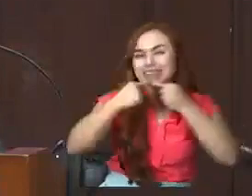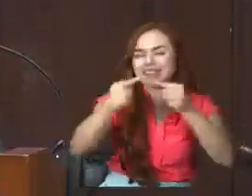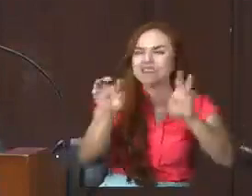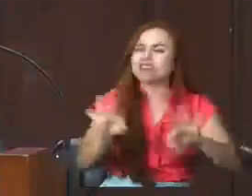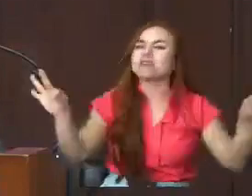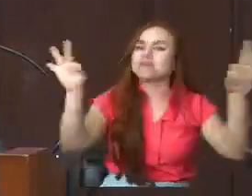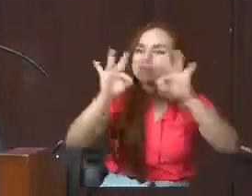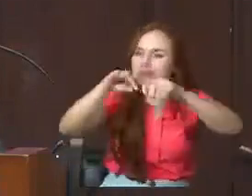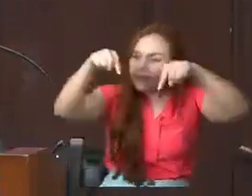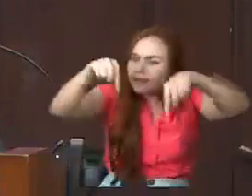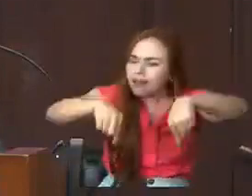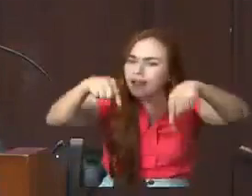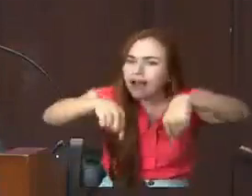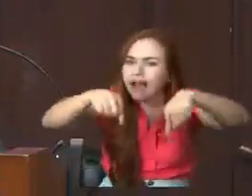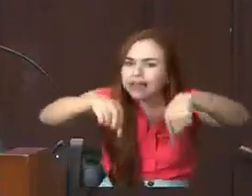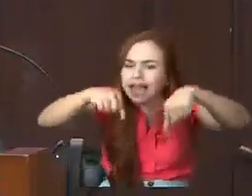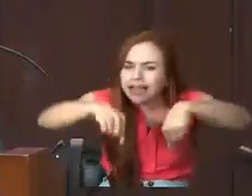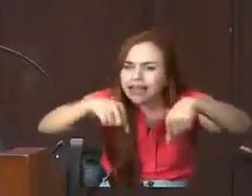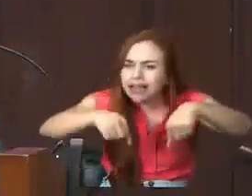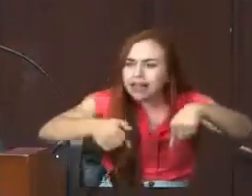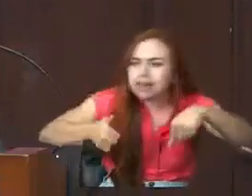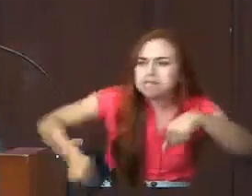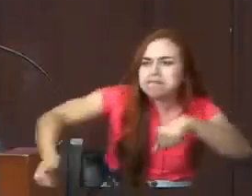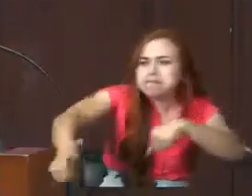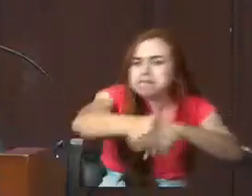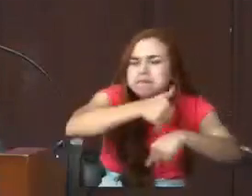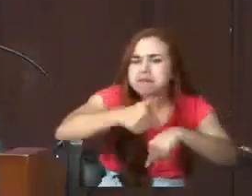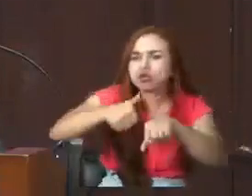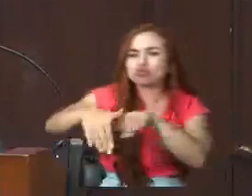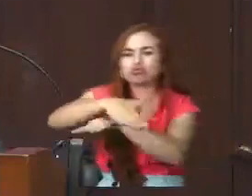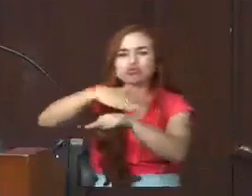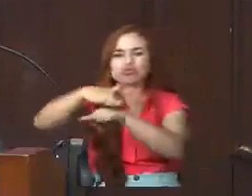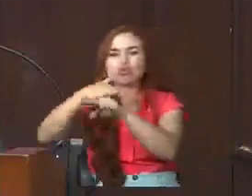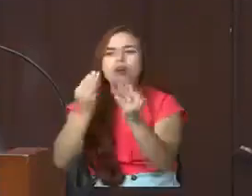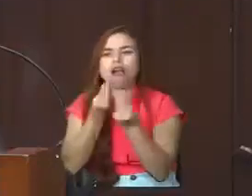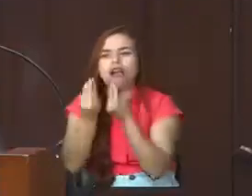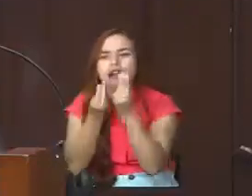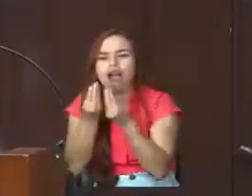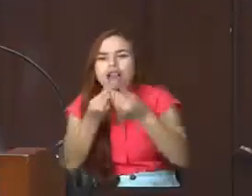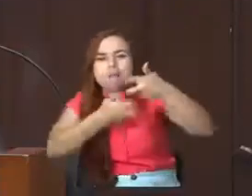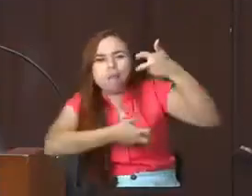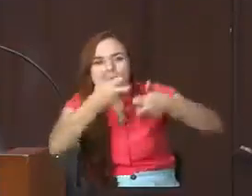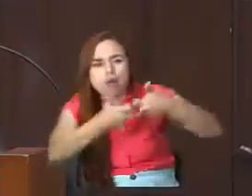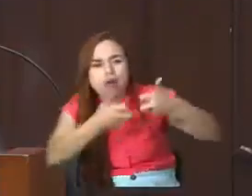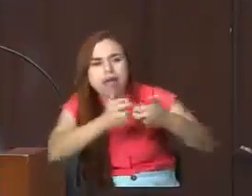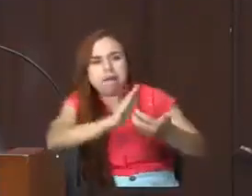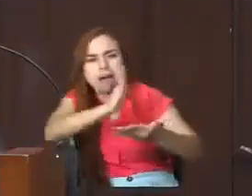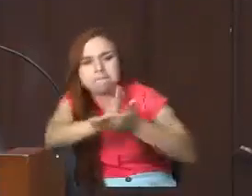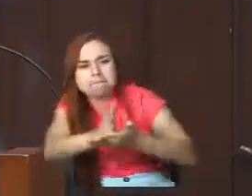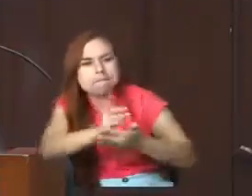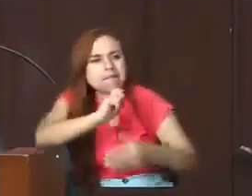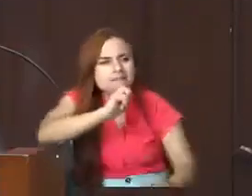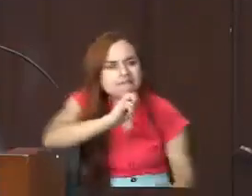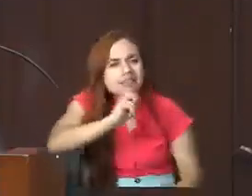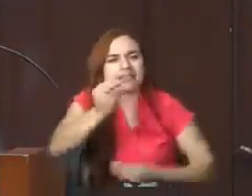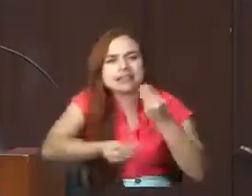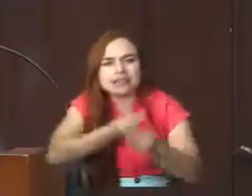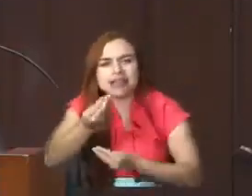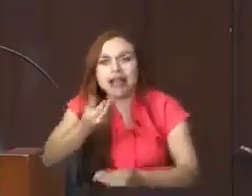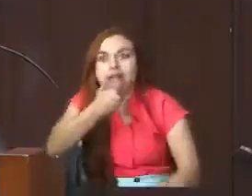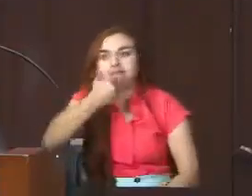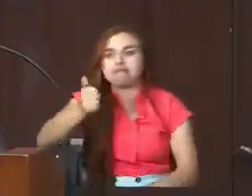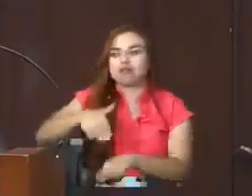propia aspirina con sabor a lo nuestro, típicamente nacional. Y como decía el poeta Roque Dalton,